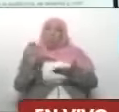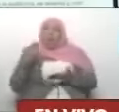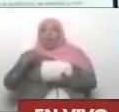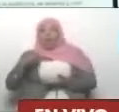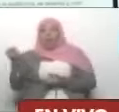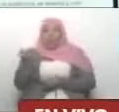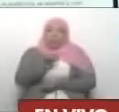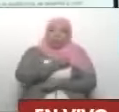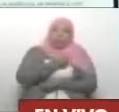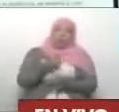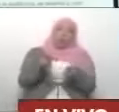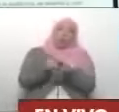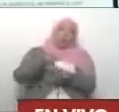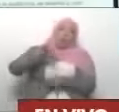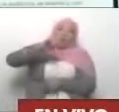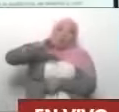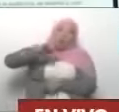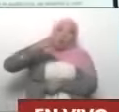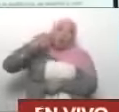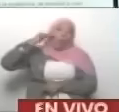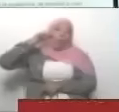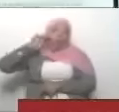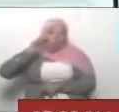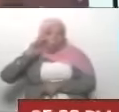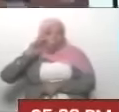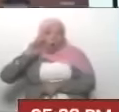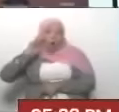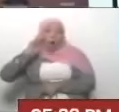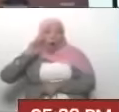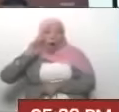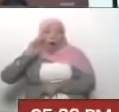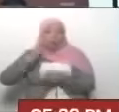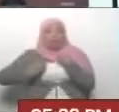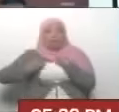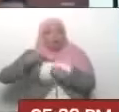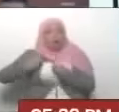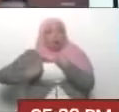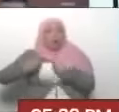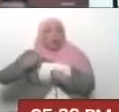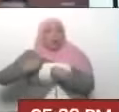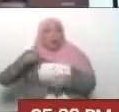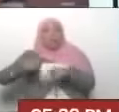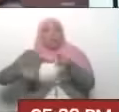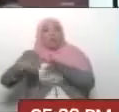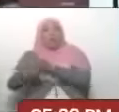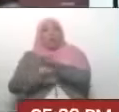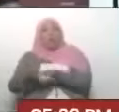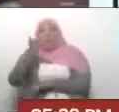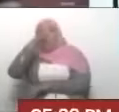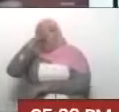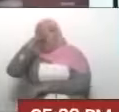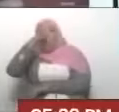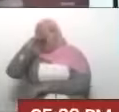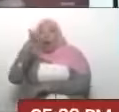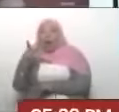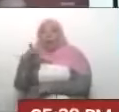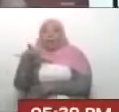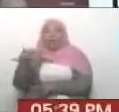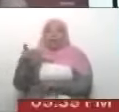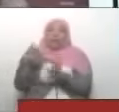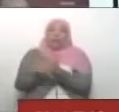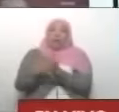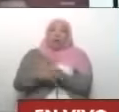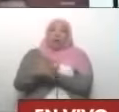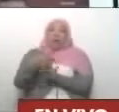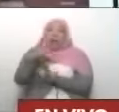por plataformas como Facebook e Instagram, las cuales hay la preocupación de que están aumentando contenidos